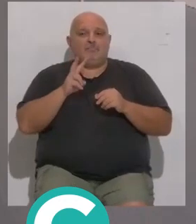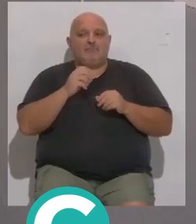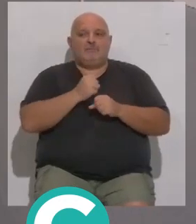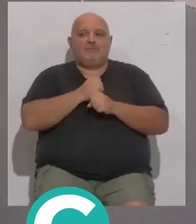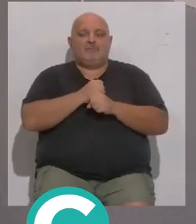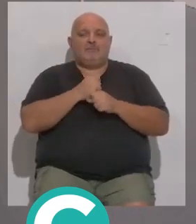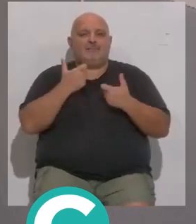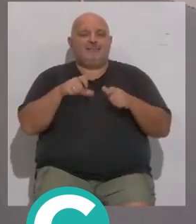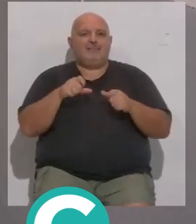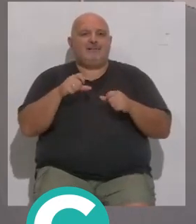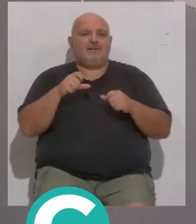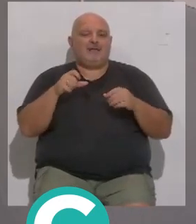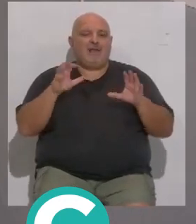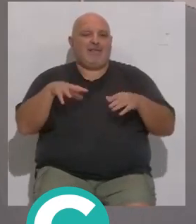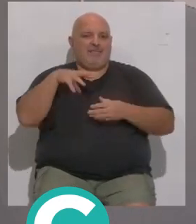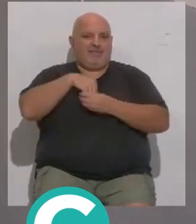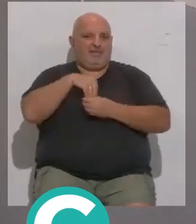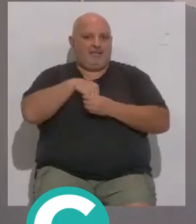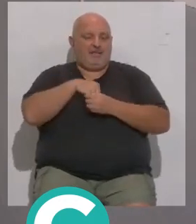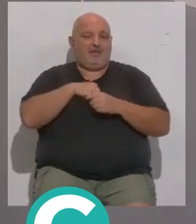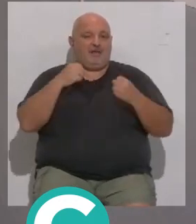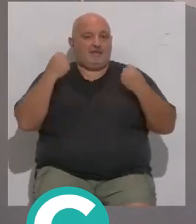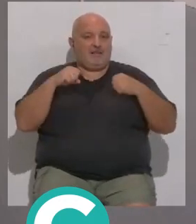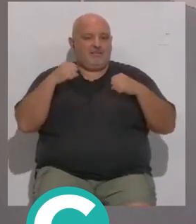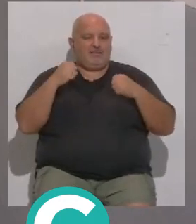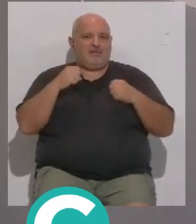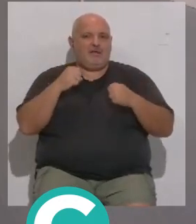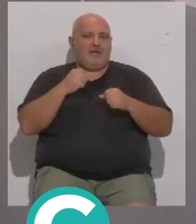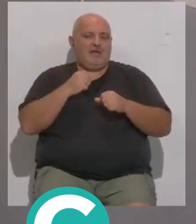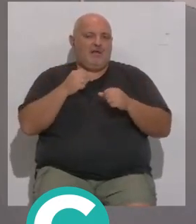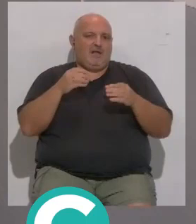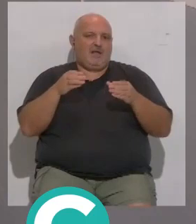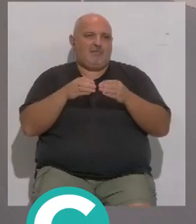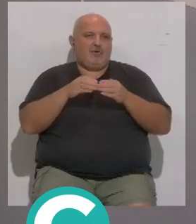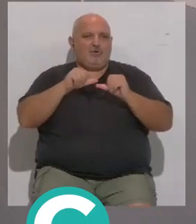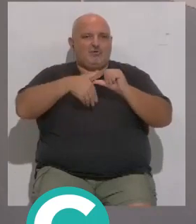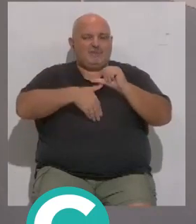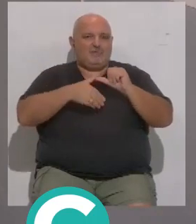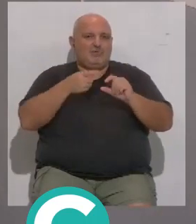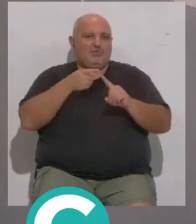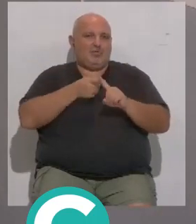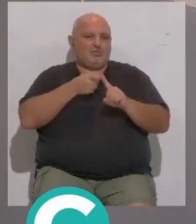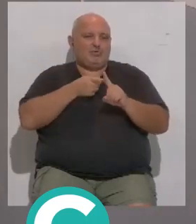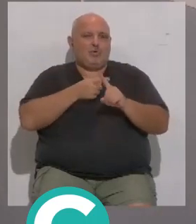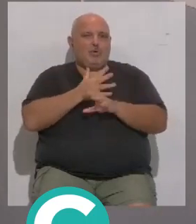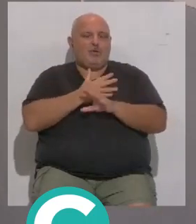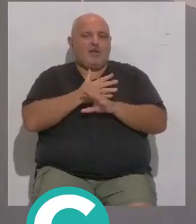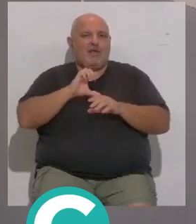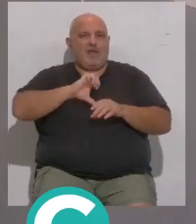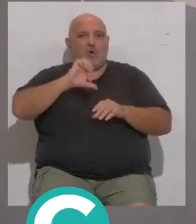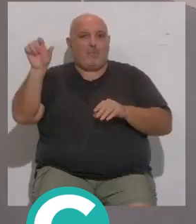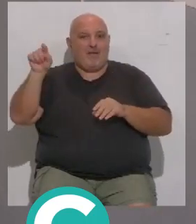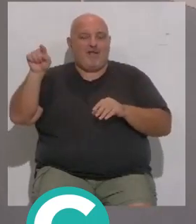labor que desempeñe en el Cádiz, porque los entrenadores de los equipos sudamericanos que tienen jugadores en